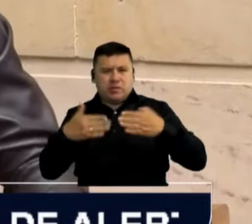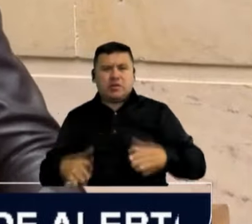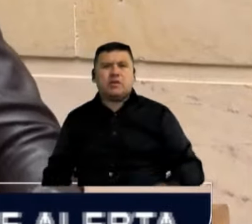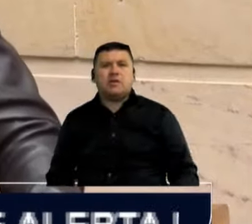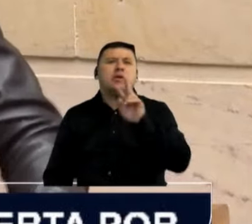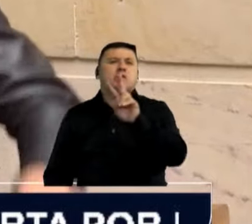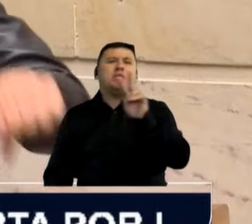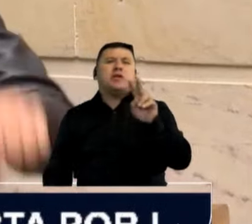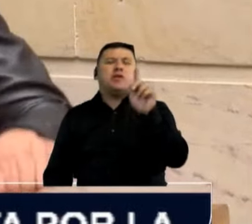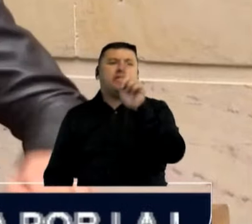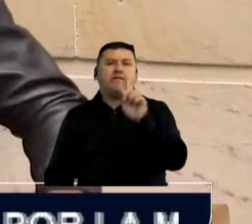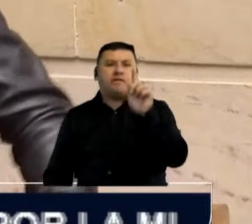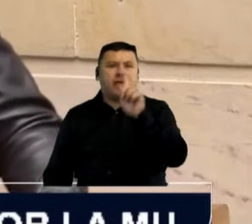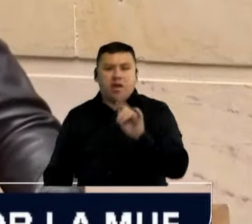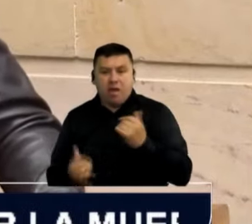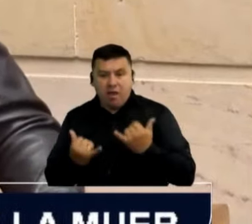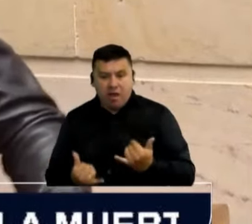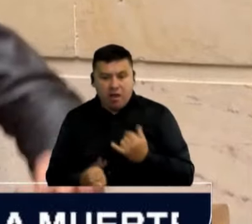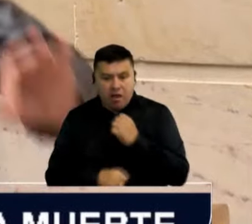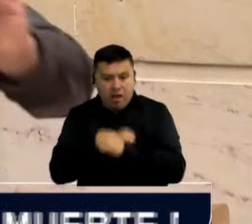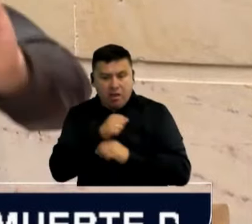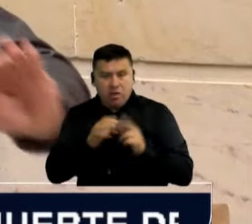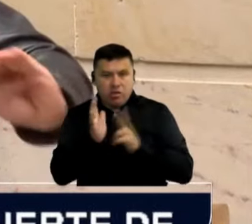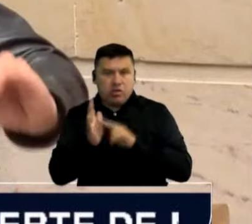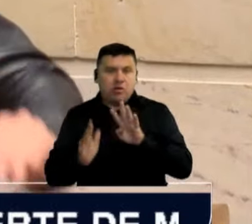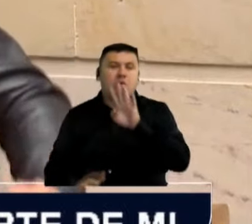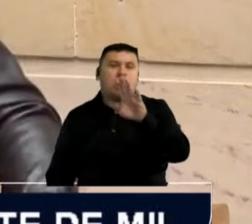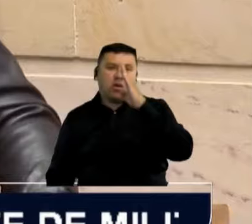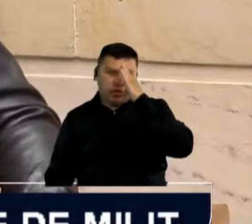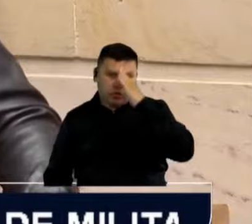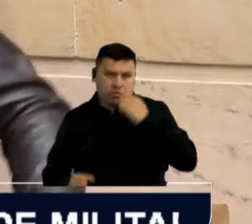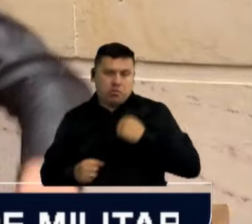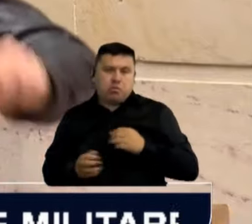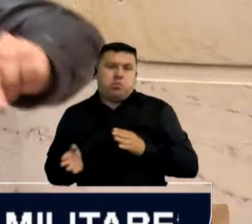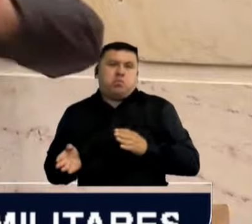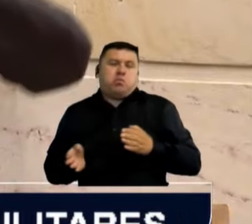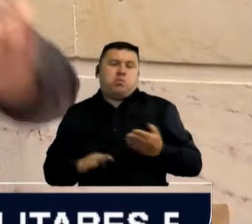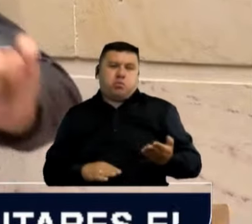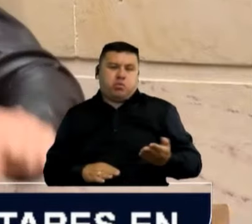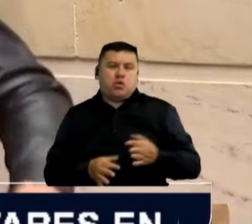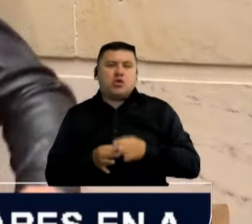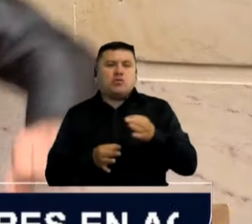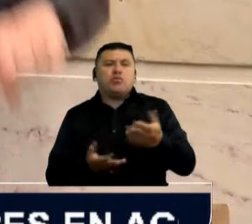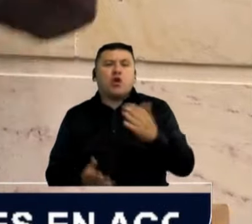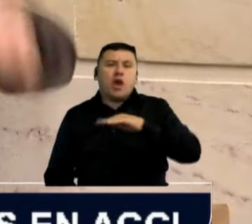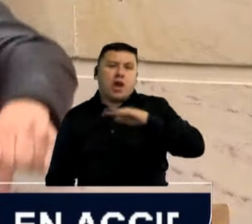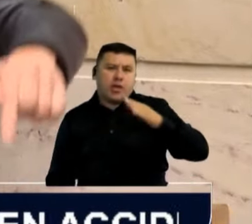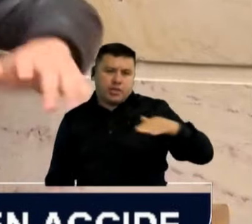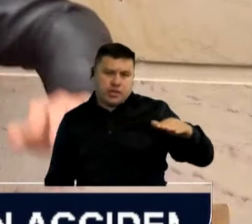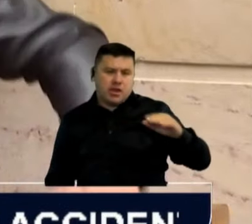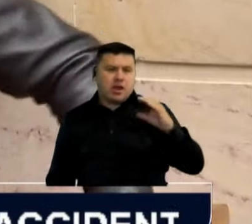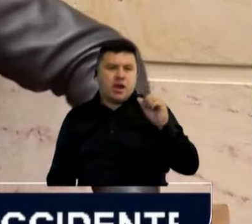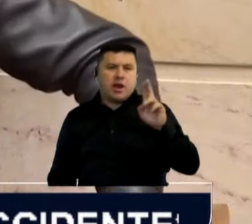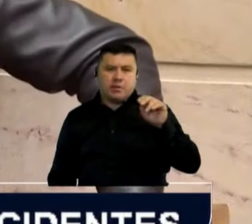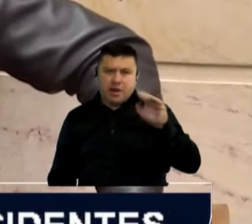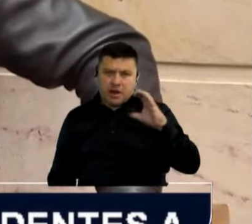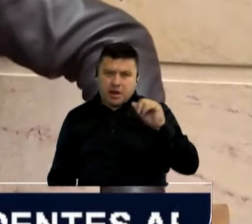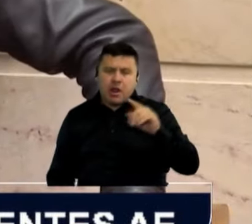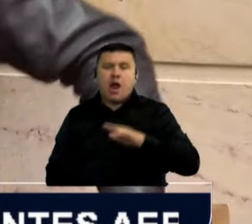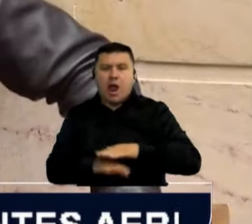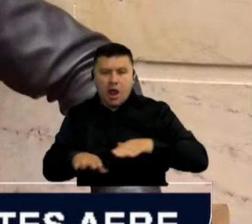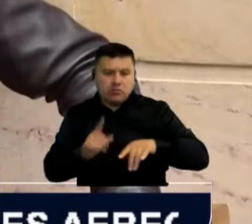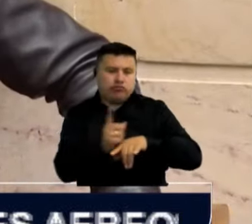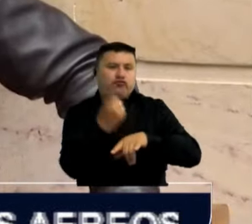El 22 de este año, 4 policías muertos en Caramanta, Antioquia, por otro accidente de